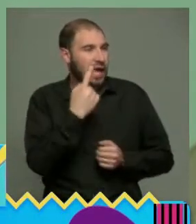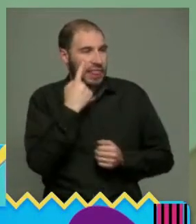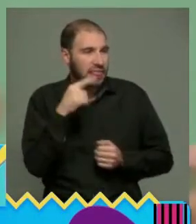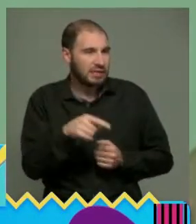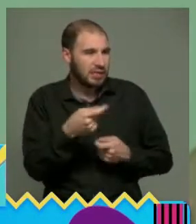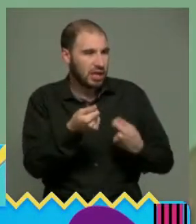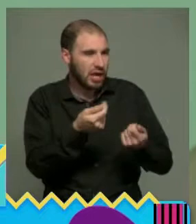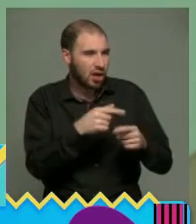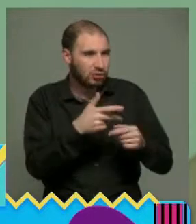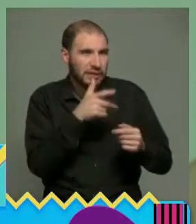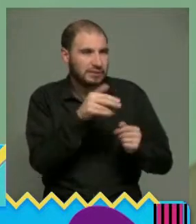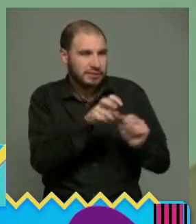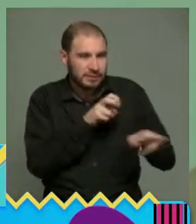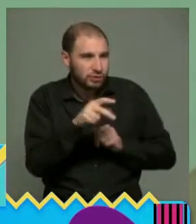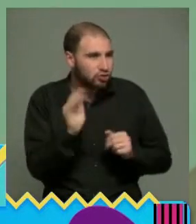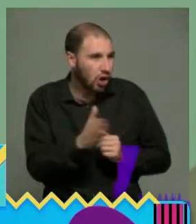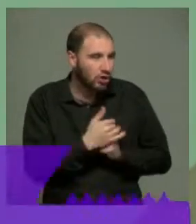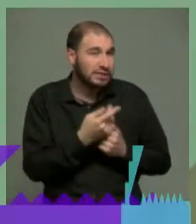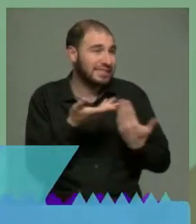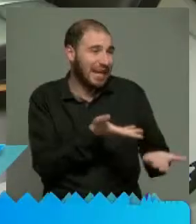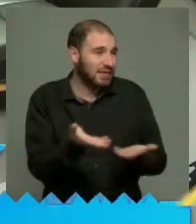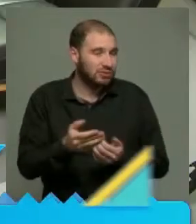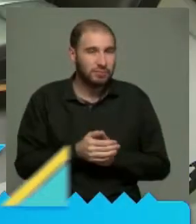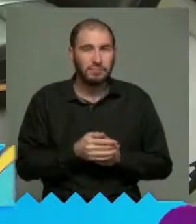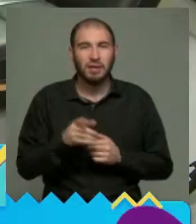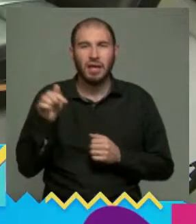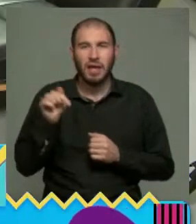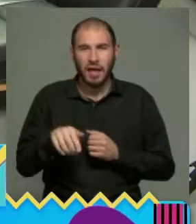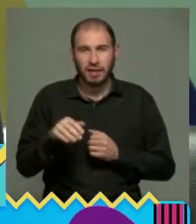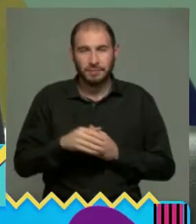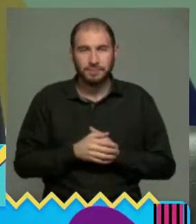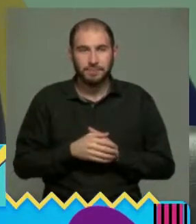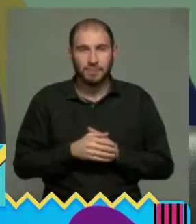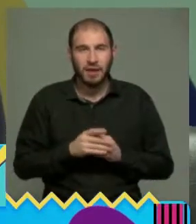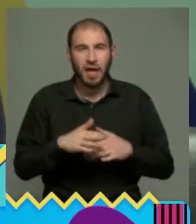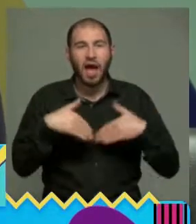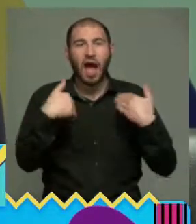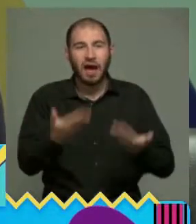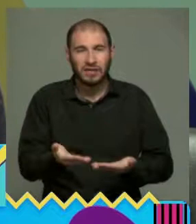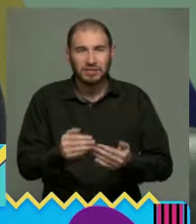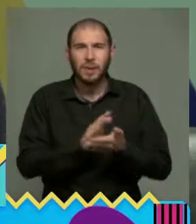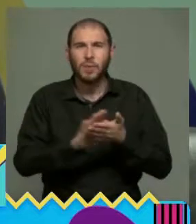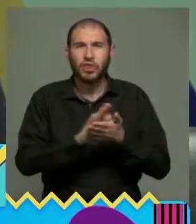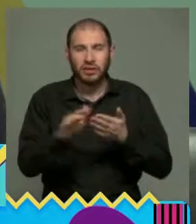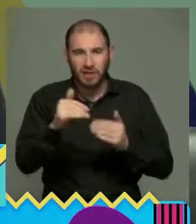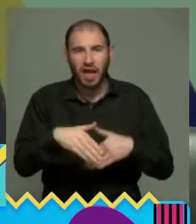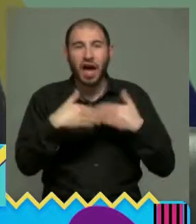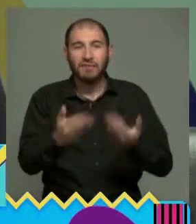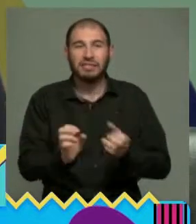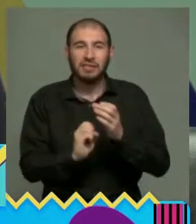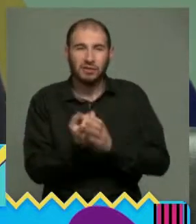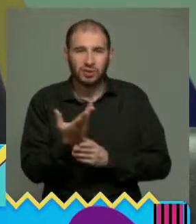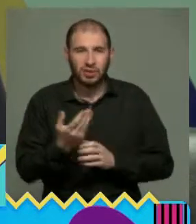vieran un negocio, todos lo hubieran tomado. Claro. Es un servicio. Yo creo que hay que verlo, el avance de la modernidad, el avance de la